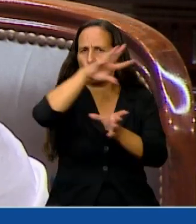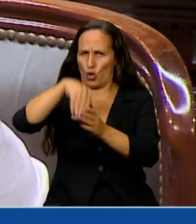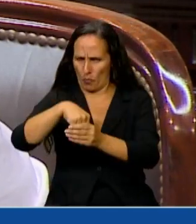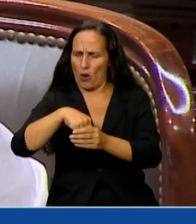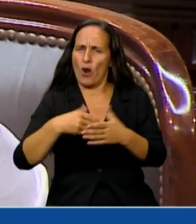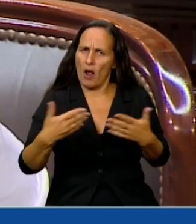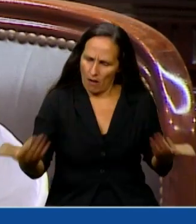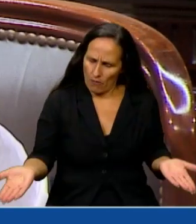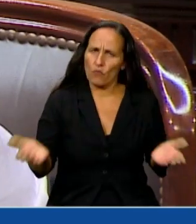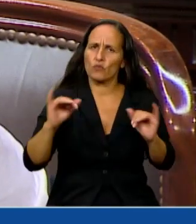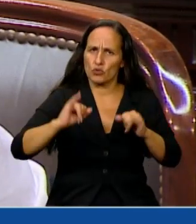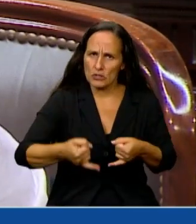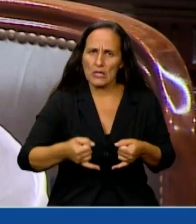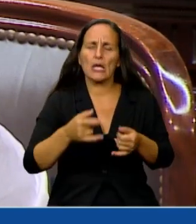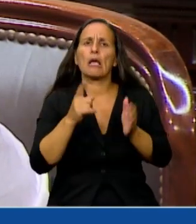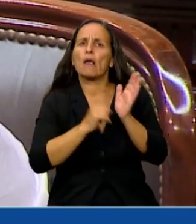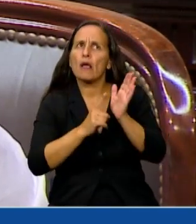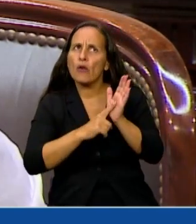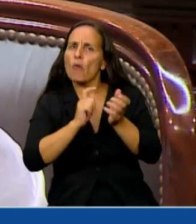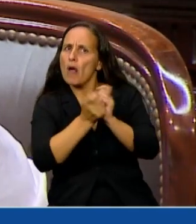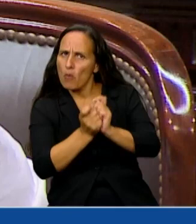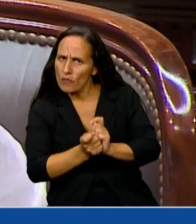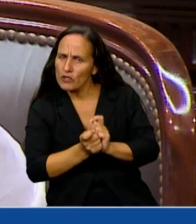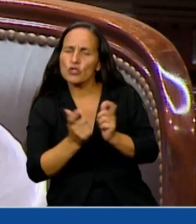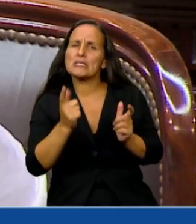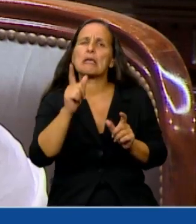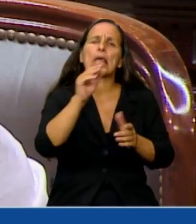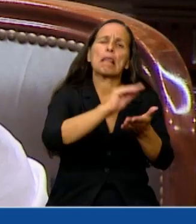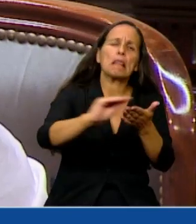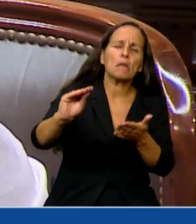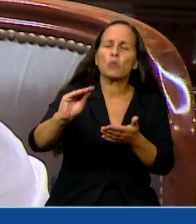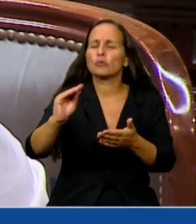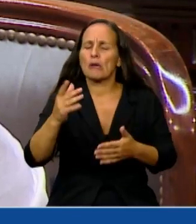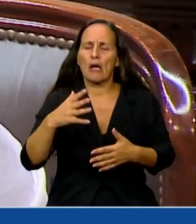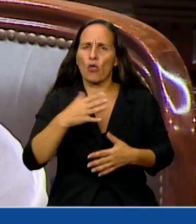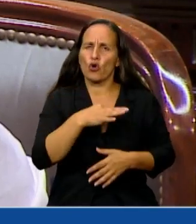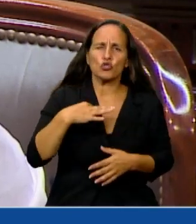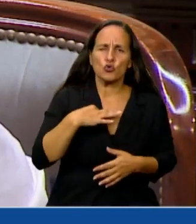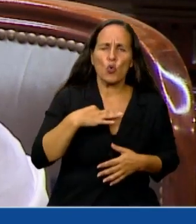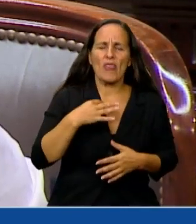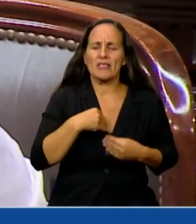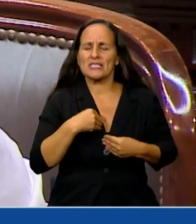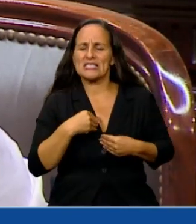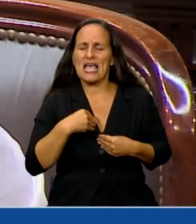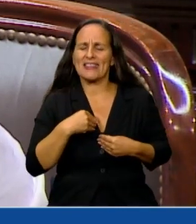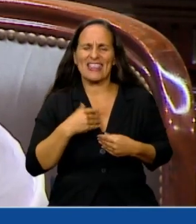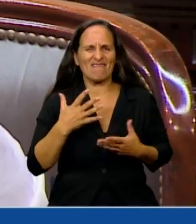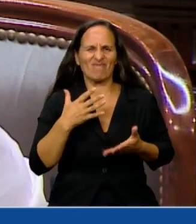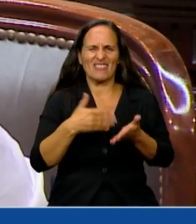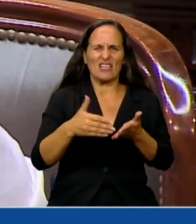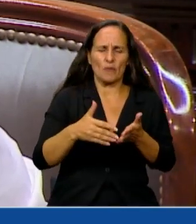y de modificar todas aquellas normas que sienta algún diputado, diputada, algún ciudadano que es discriminatorio, pero claramente